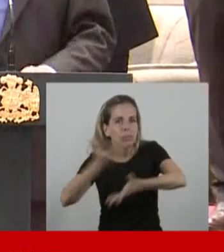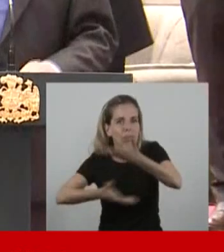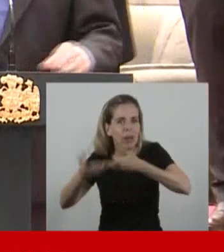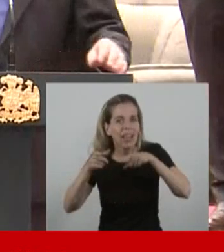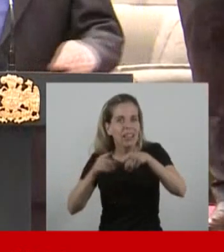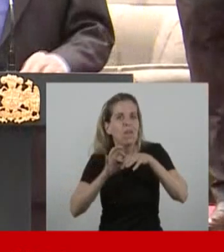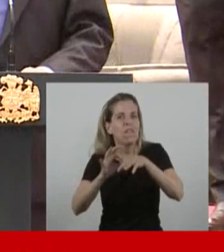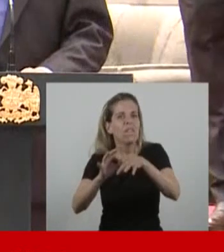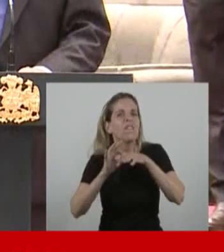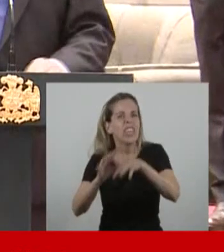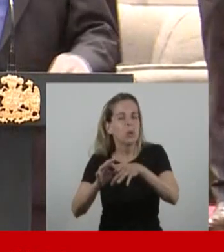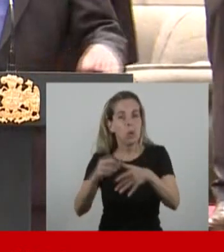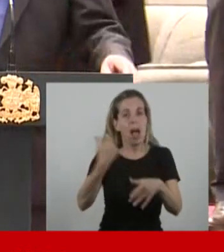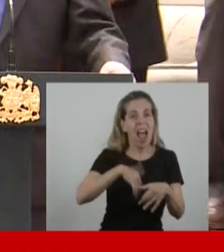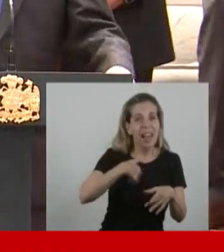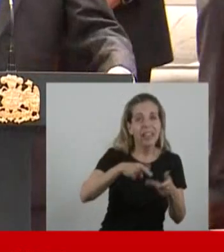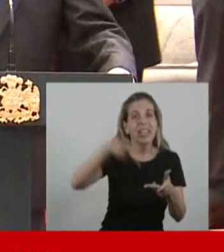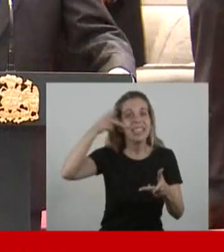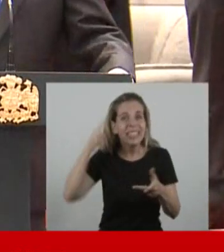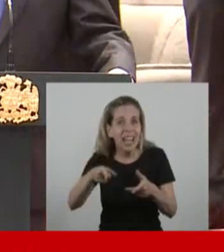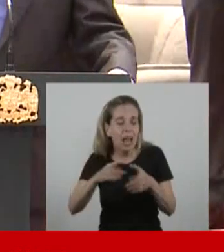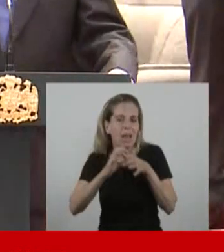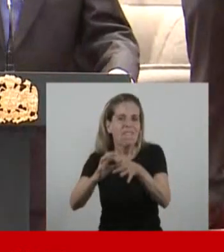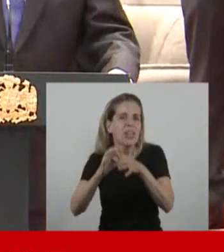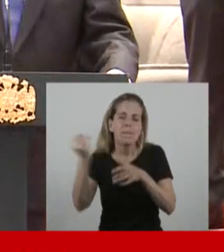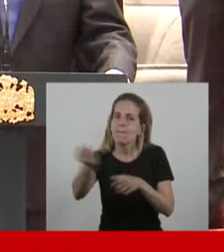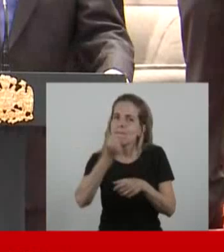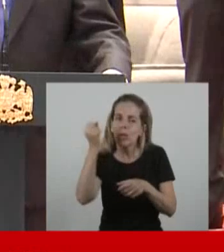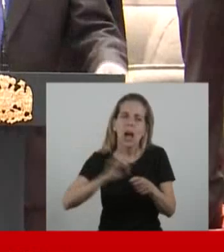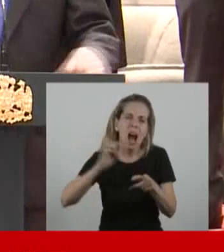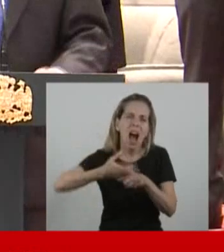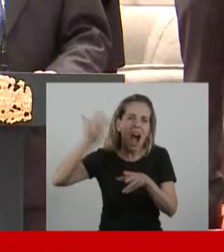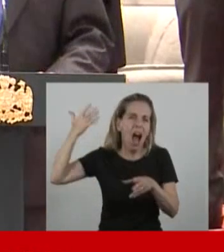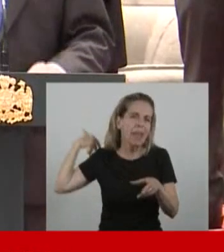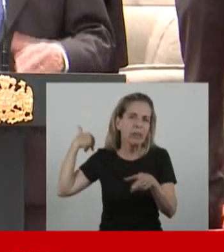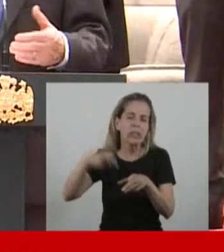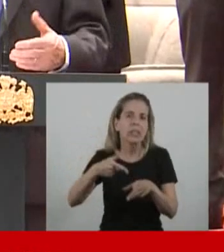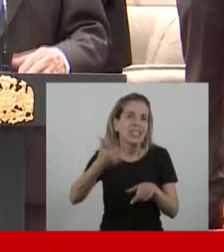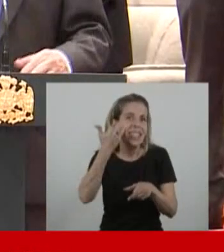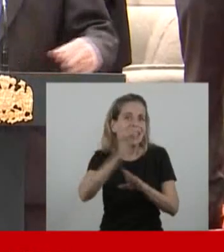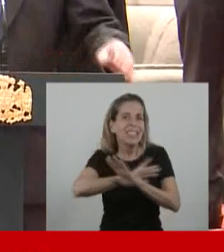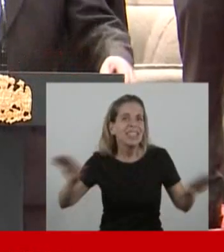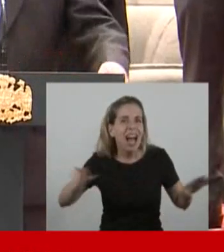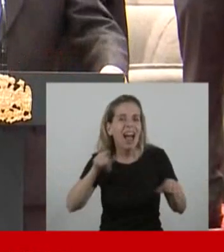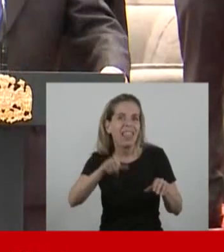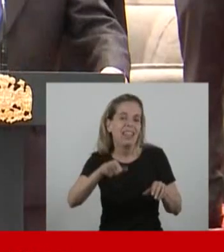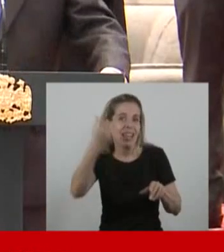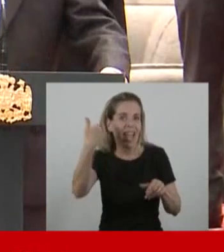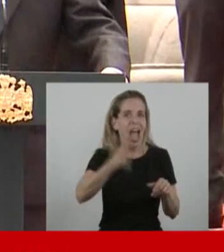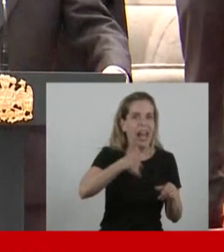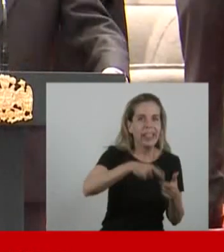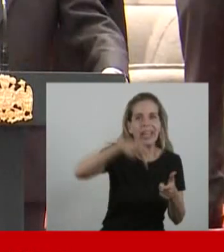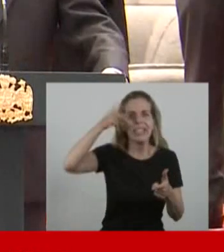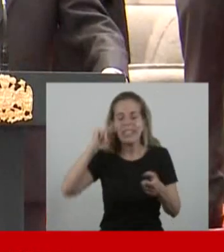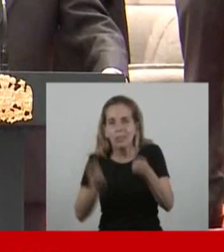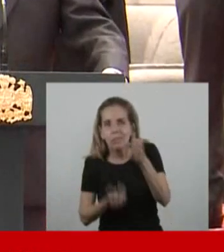lazos entre Argentina y Chile son profundos y son muy antiguos. Desde el nacimiento de nuestras repúblicas